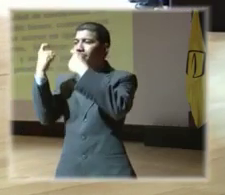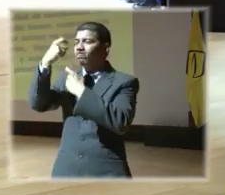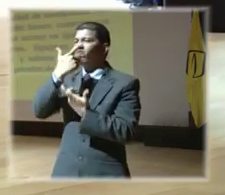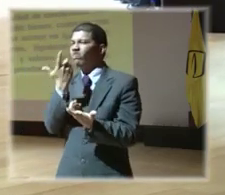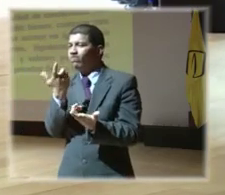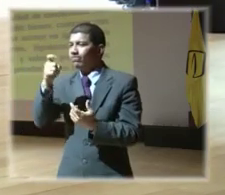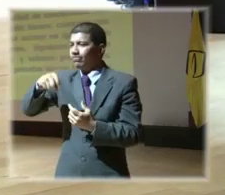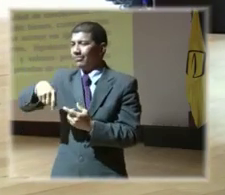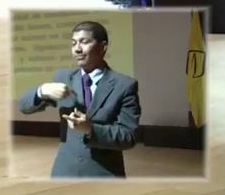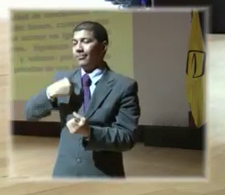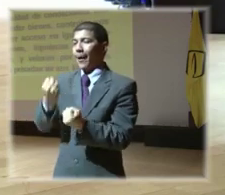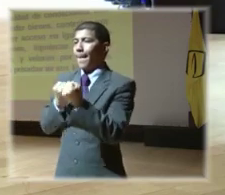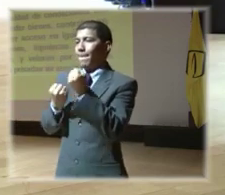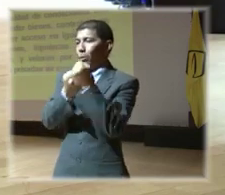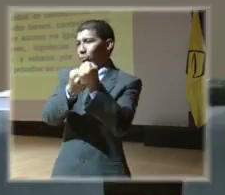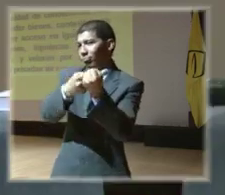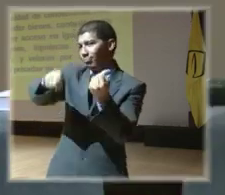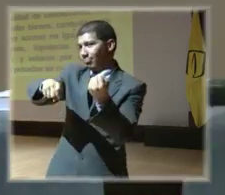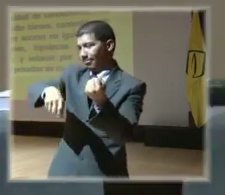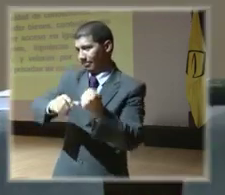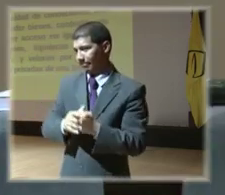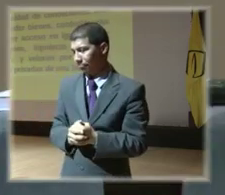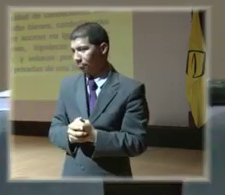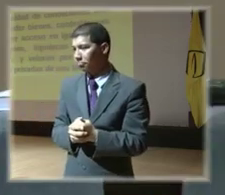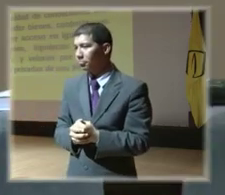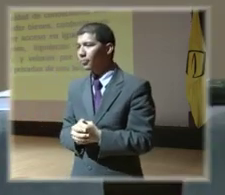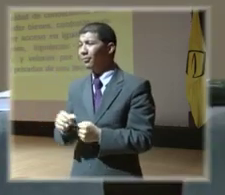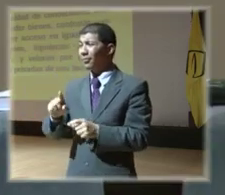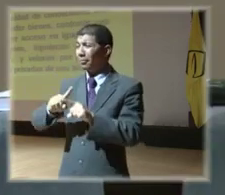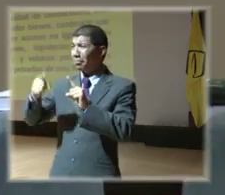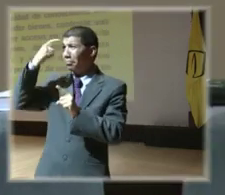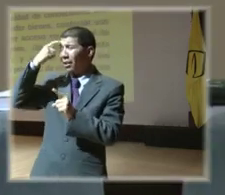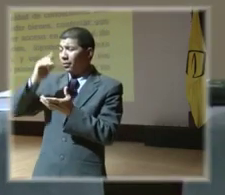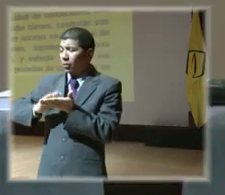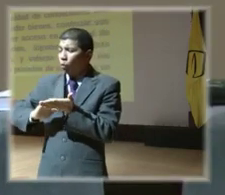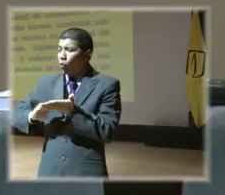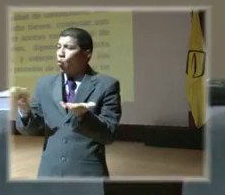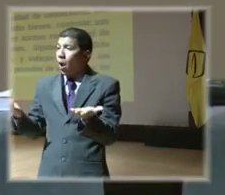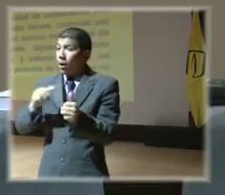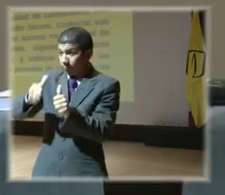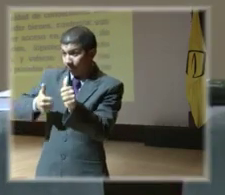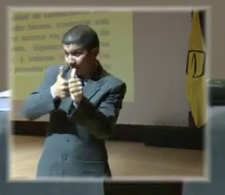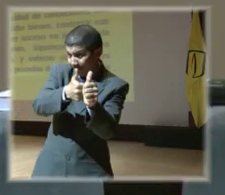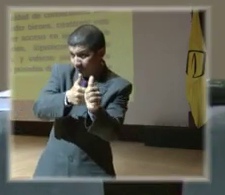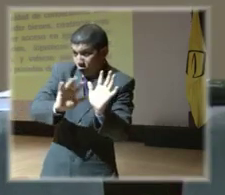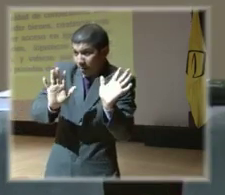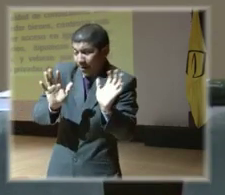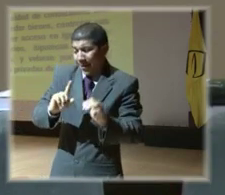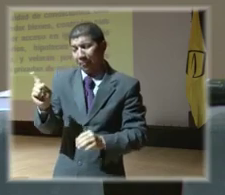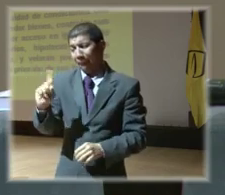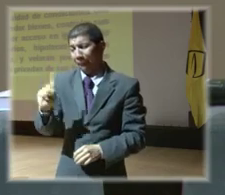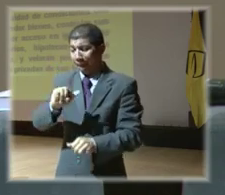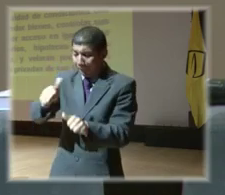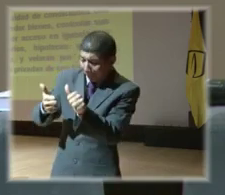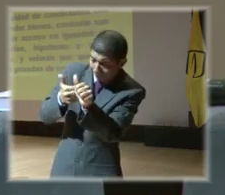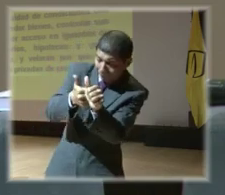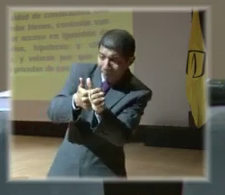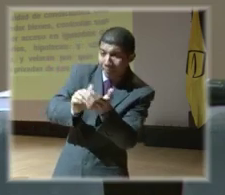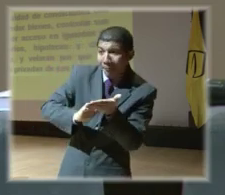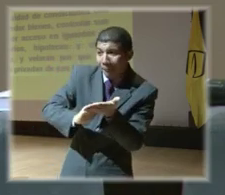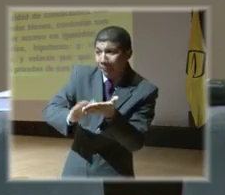la necesidad de un apoyo. Pero no pensar que la solución es la interdicción, porque en realidad la interdicción no va a solucionar